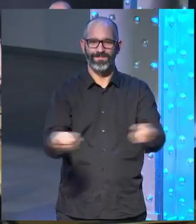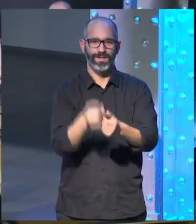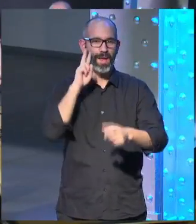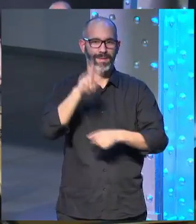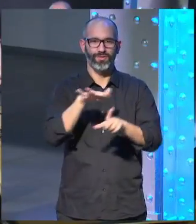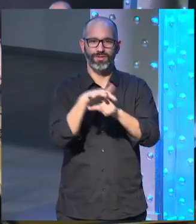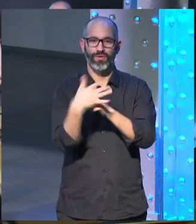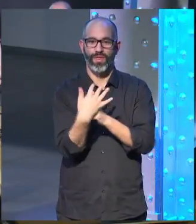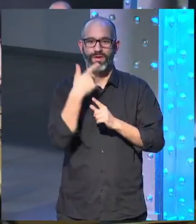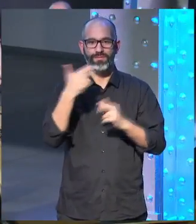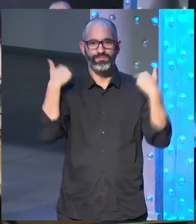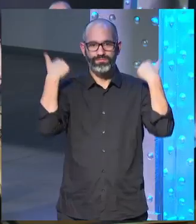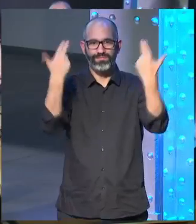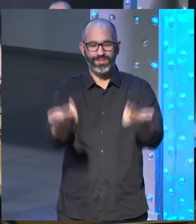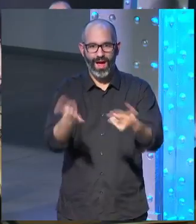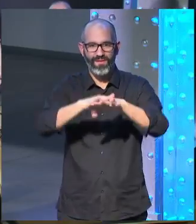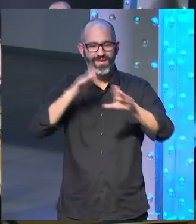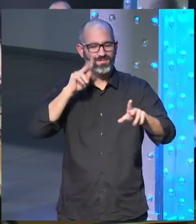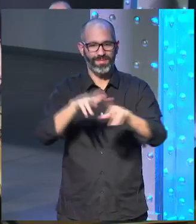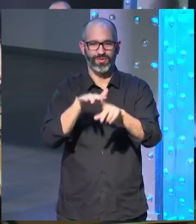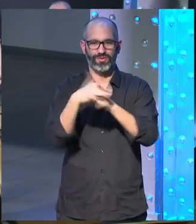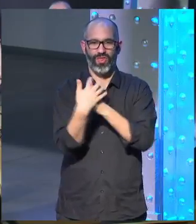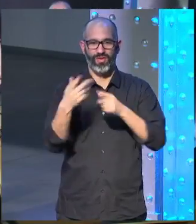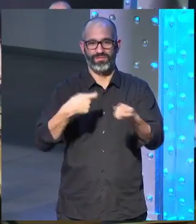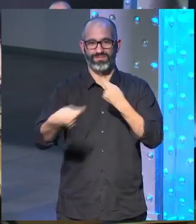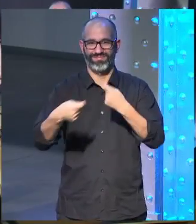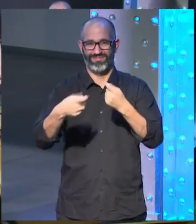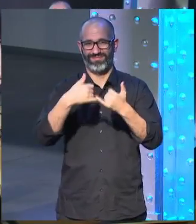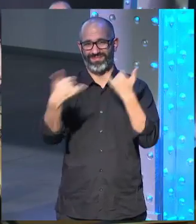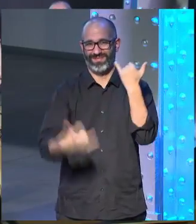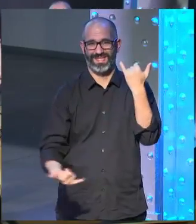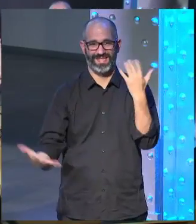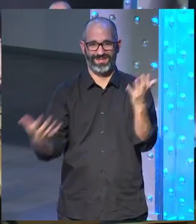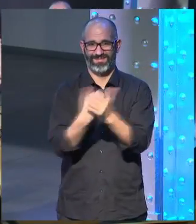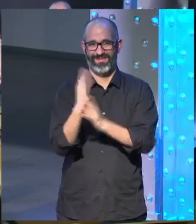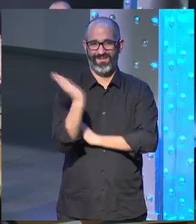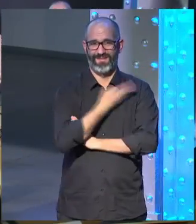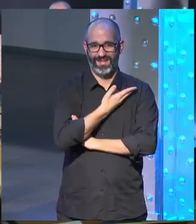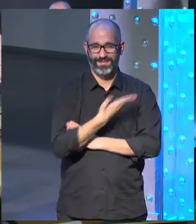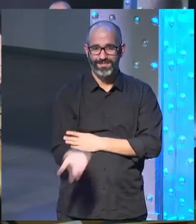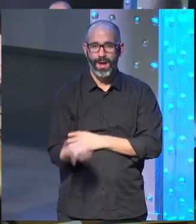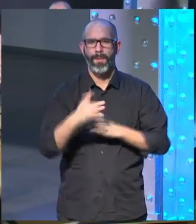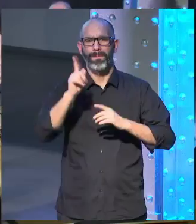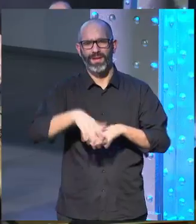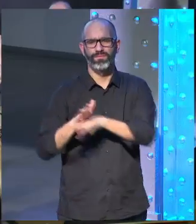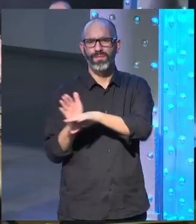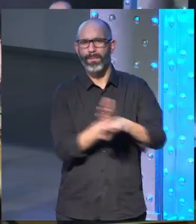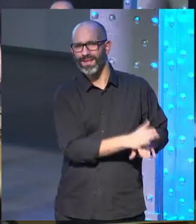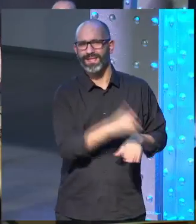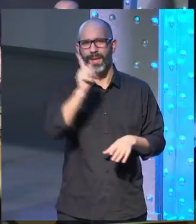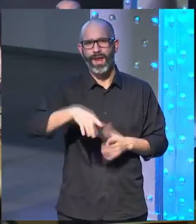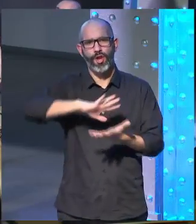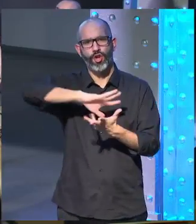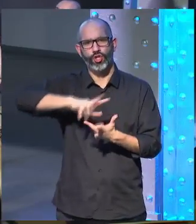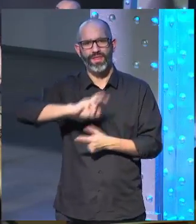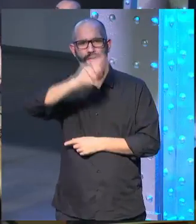el momento en que han decidido salir a esas sociedades en mercado. Pero por otro lado, nos encontramos otro tipo de noticias.